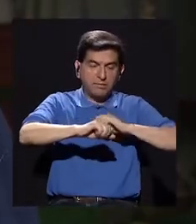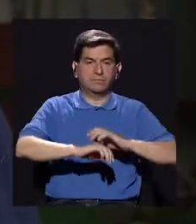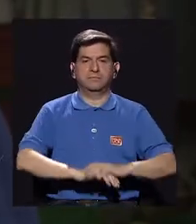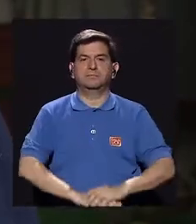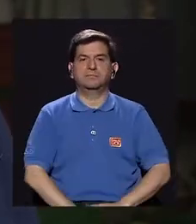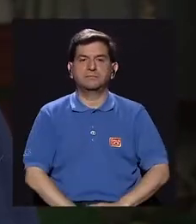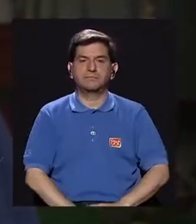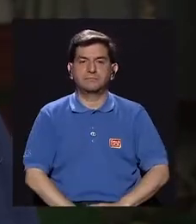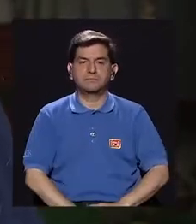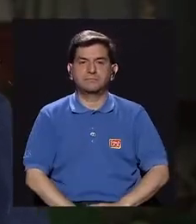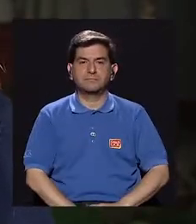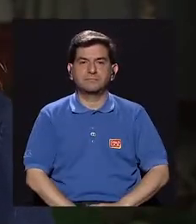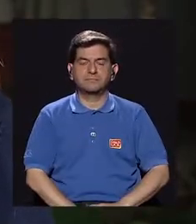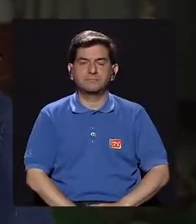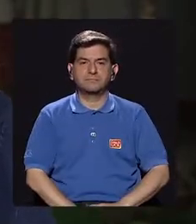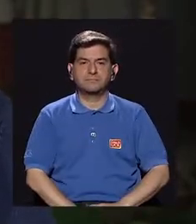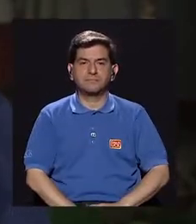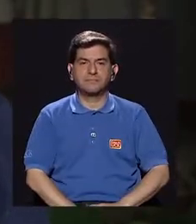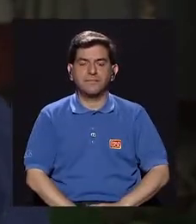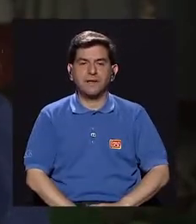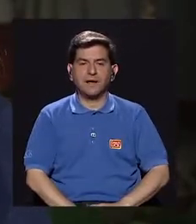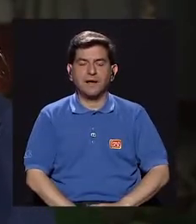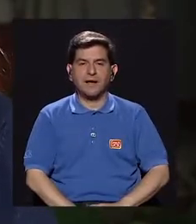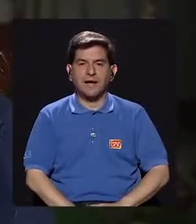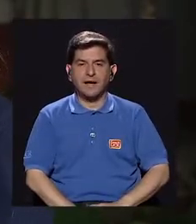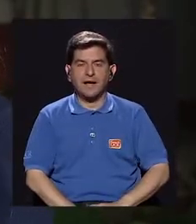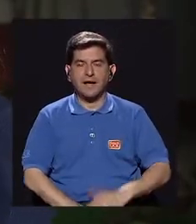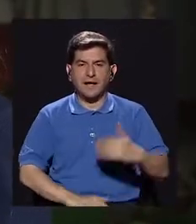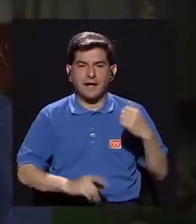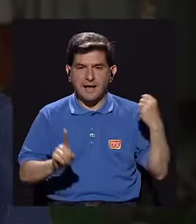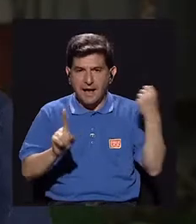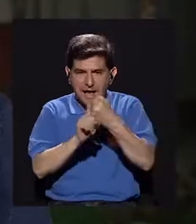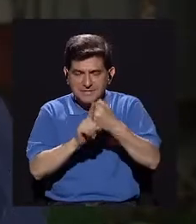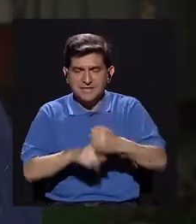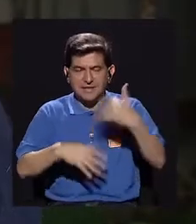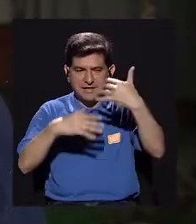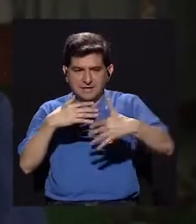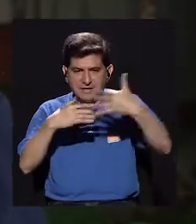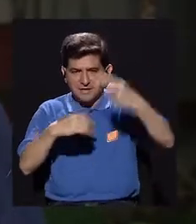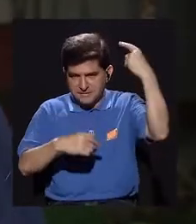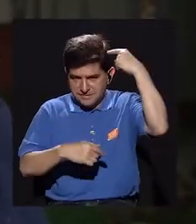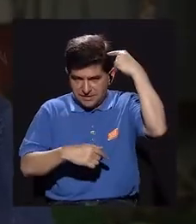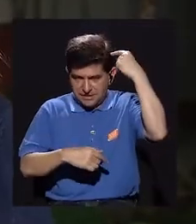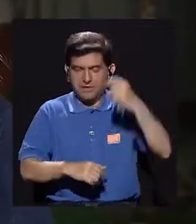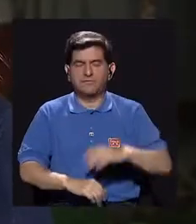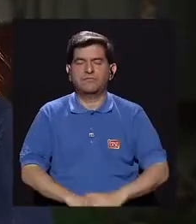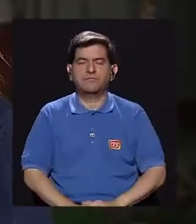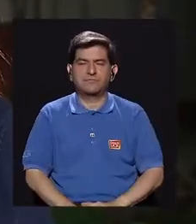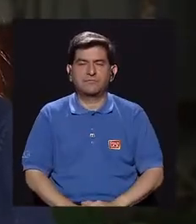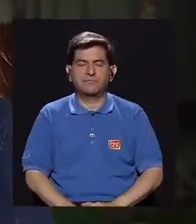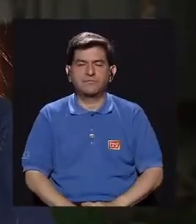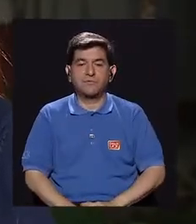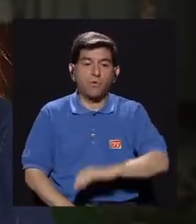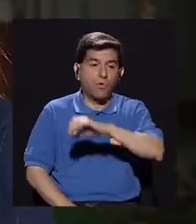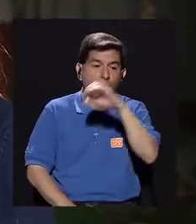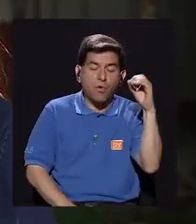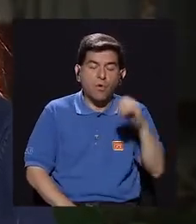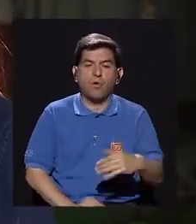Infartos, ¿verdad? Eventos cerebrovasculares o derrames,